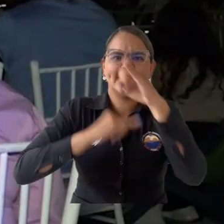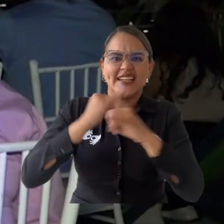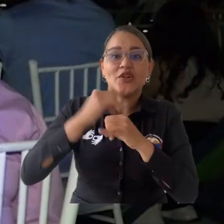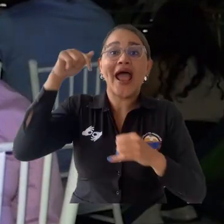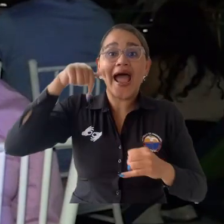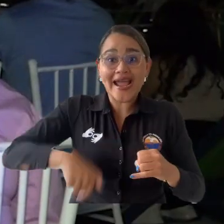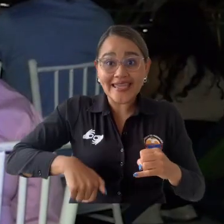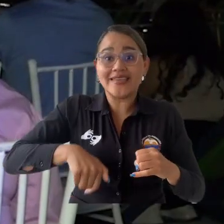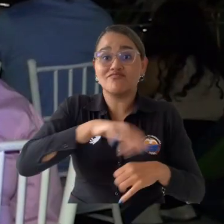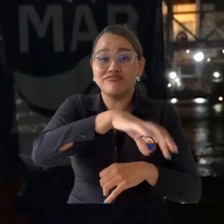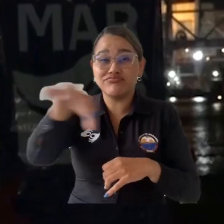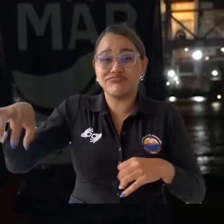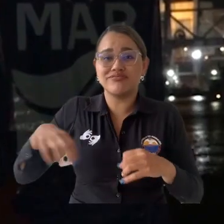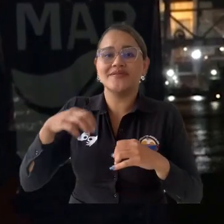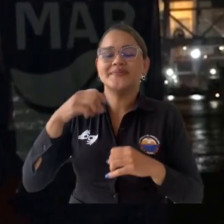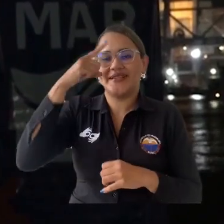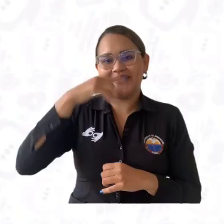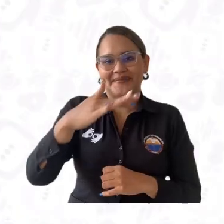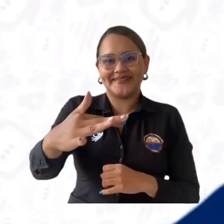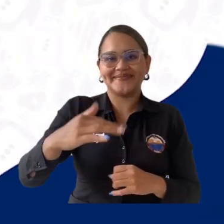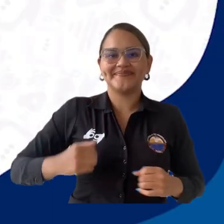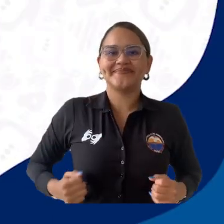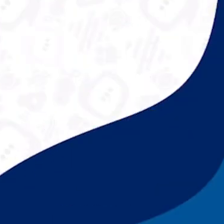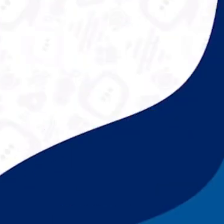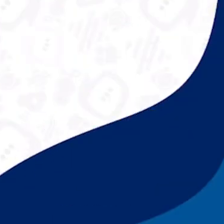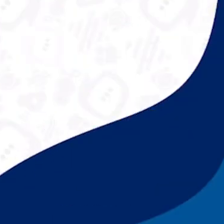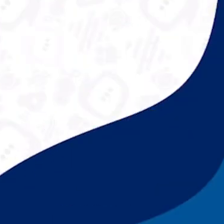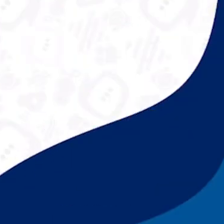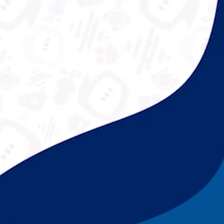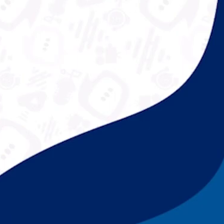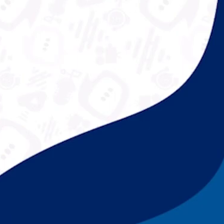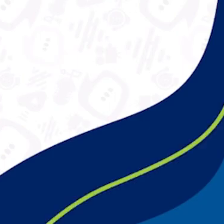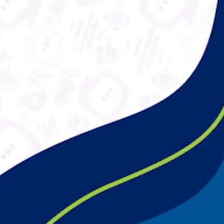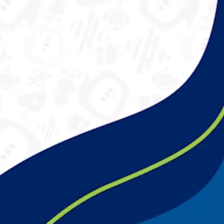internacionales en diferentes lugares de Santa Marta.